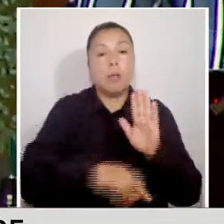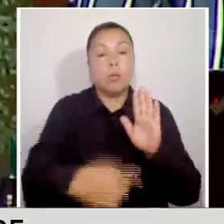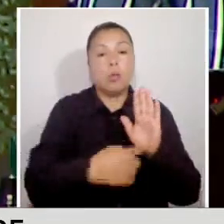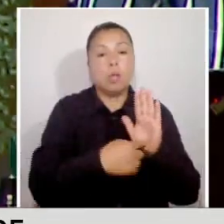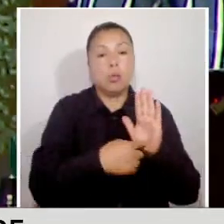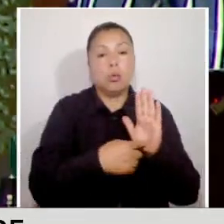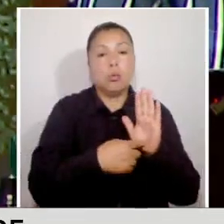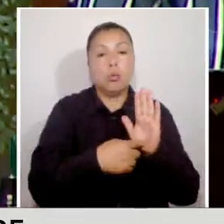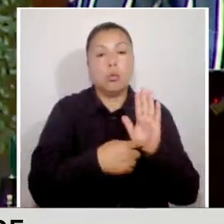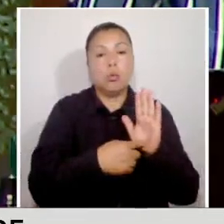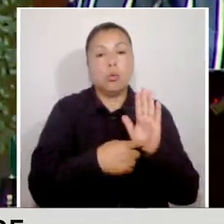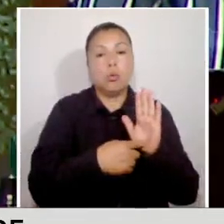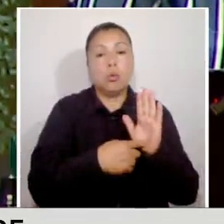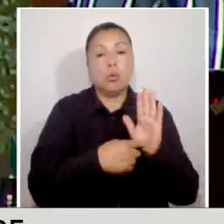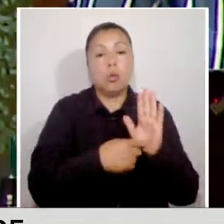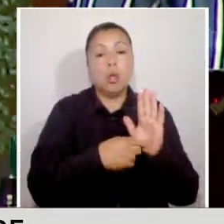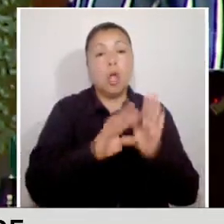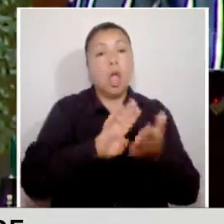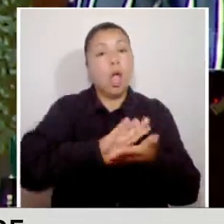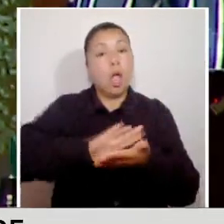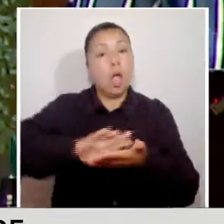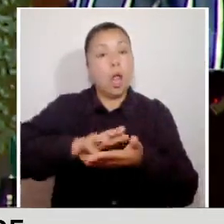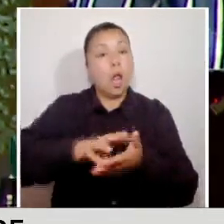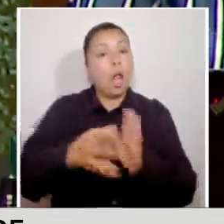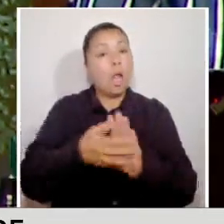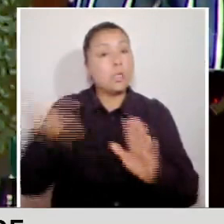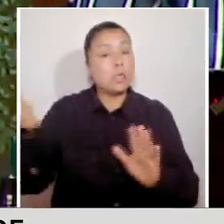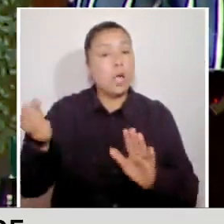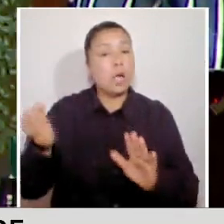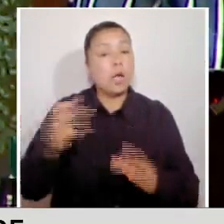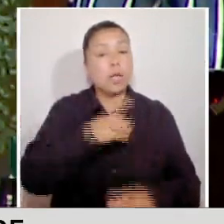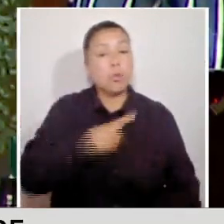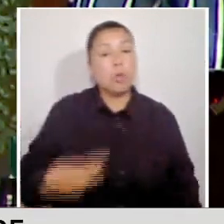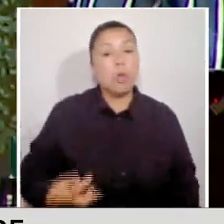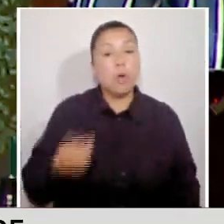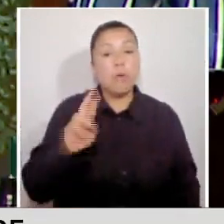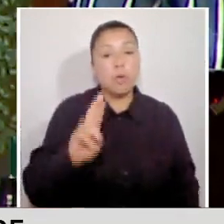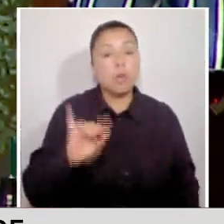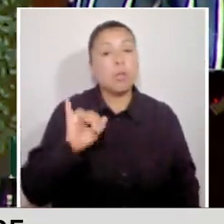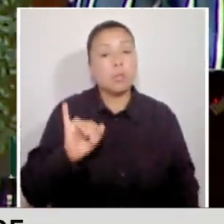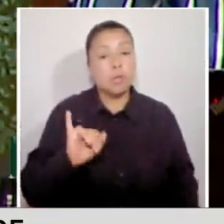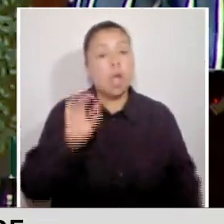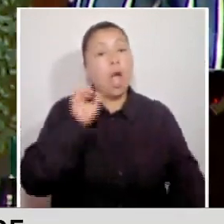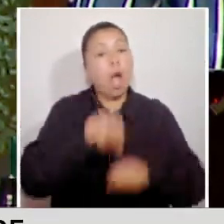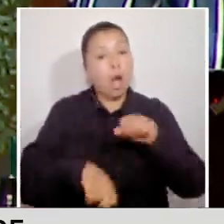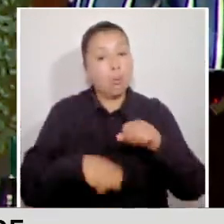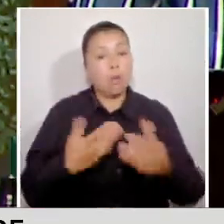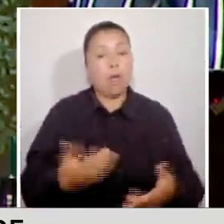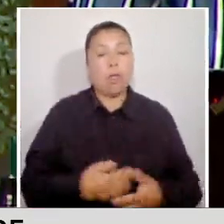retira el diputado vinter retirada muy bien retirada se da por